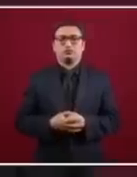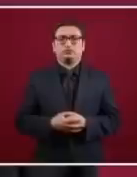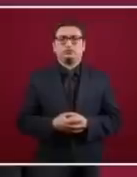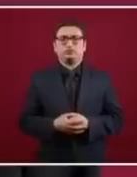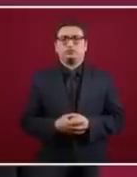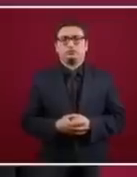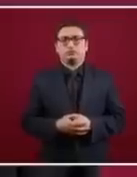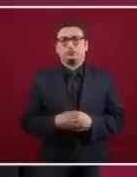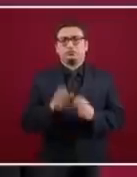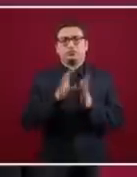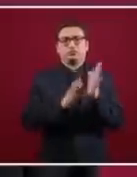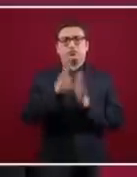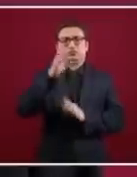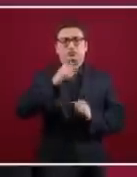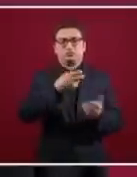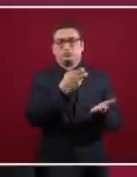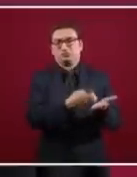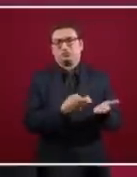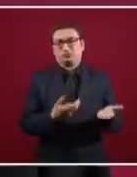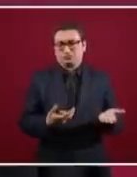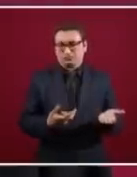de acuerdo a la constitución